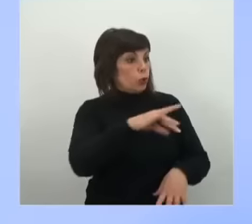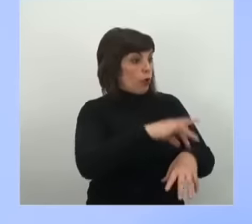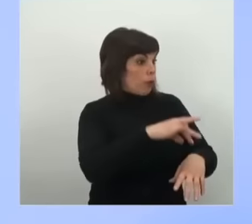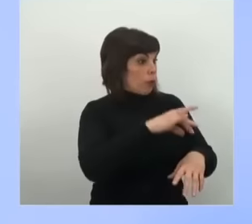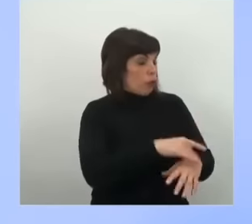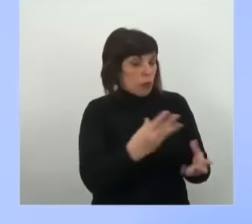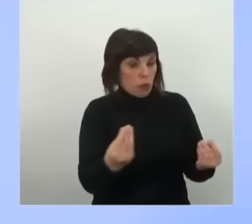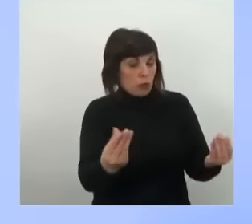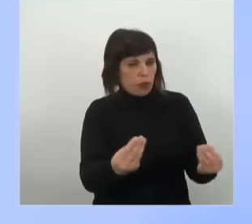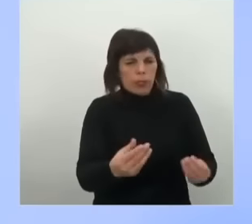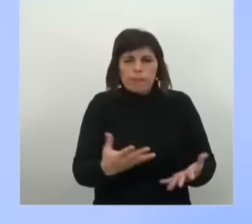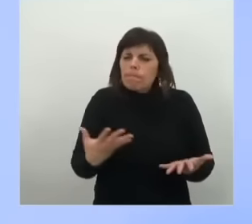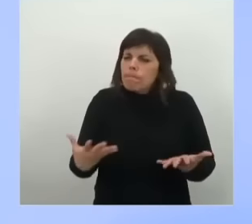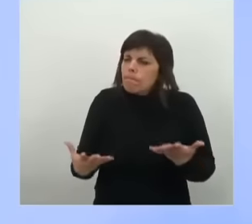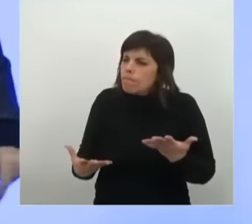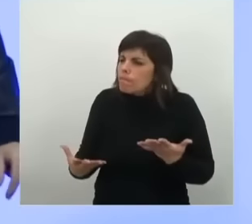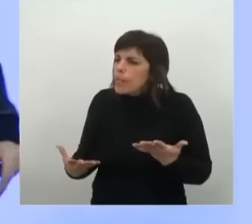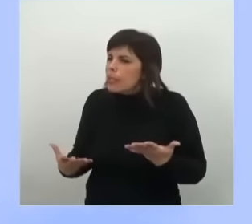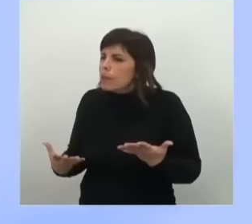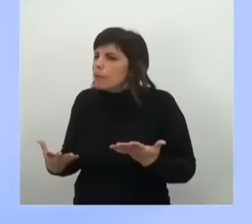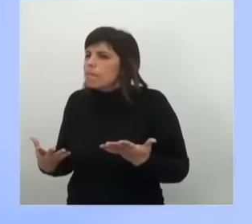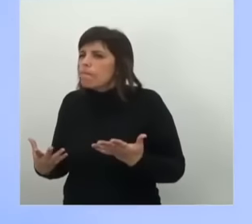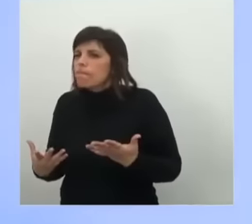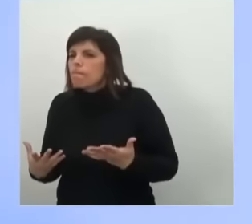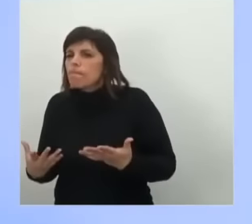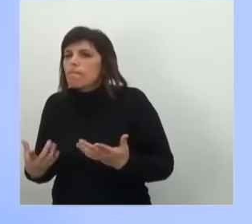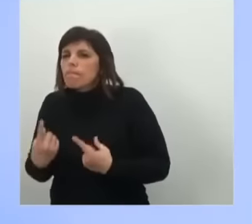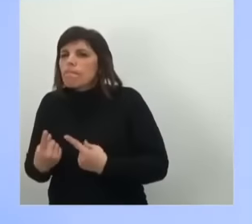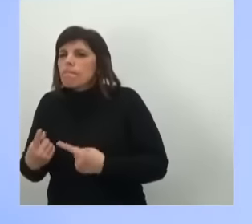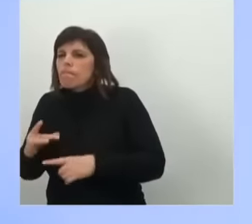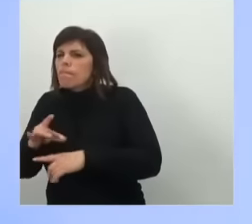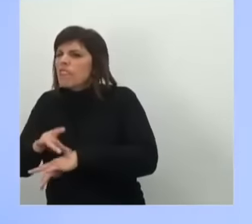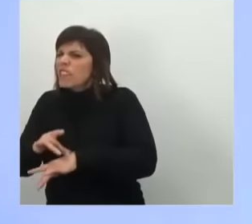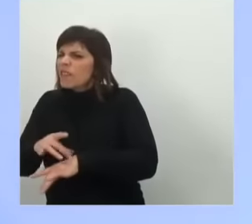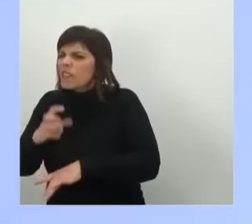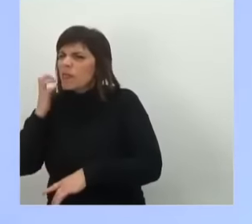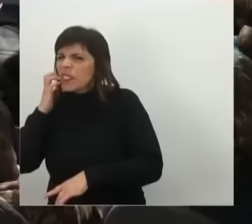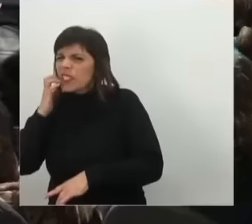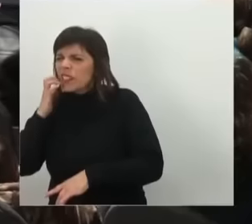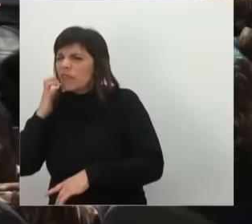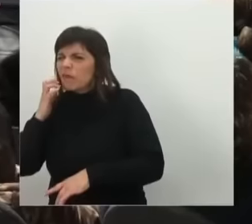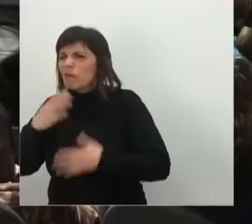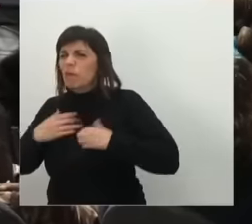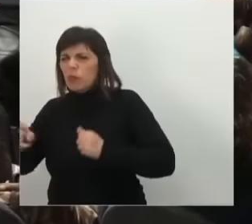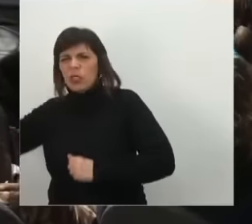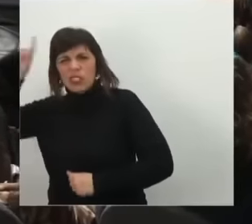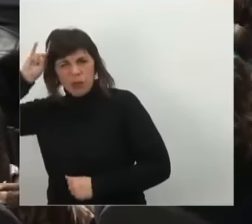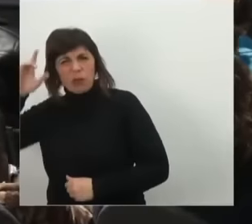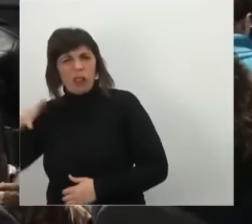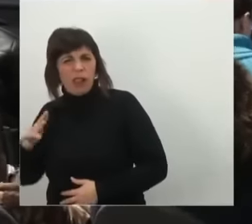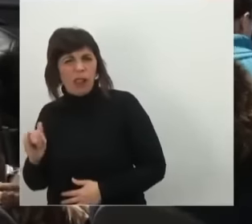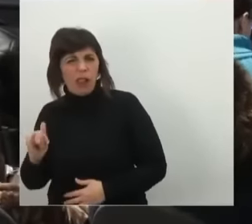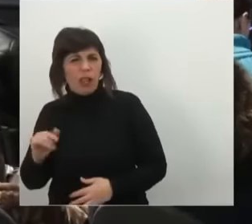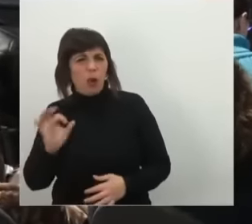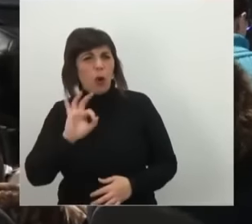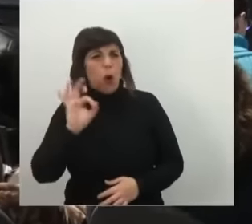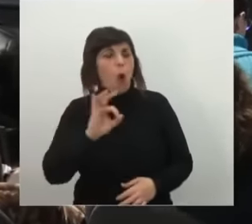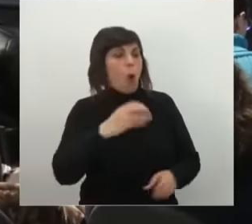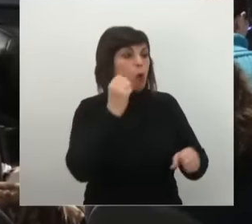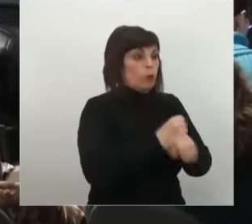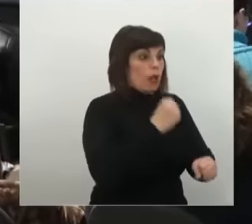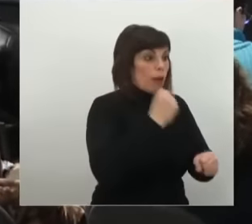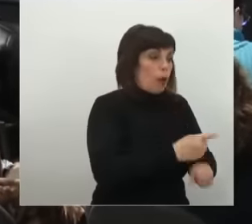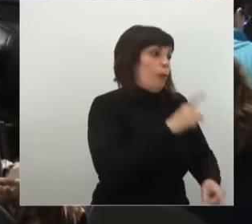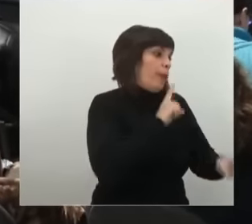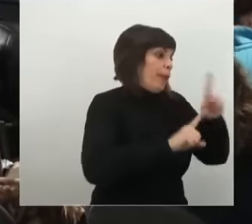vas al trabajo siempre de vez en cuando has tenido dificultades pero un día dices momento algo está mal algo hay detrás